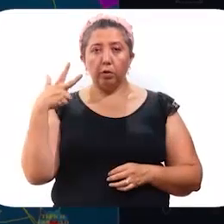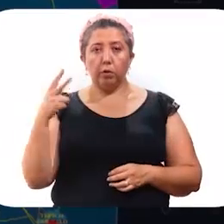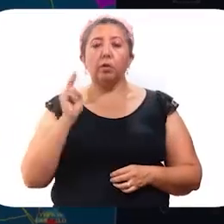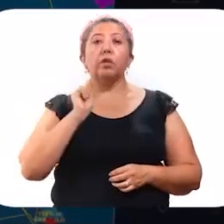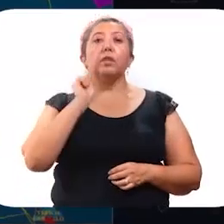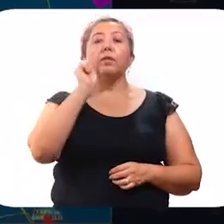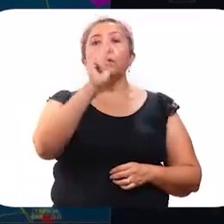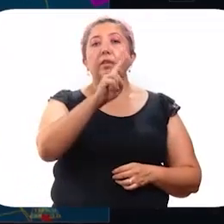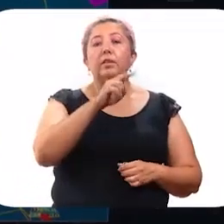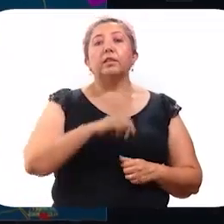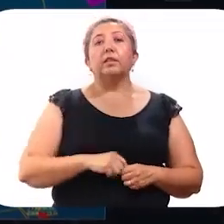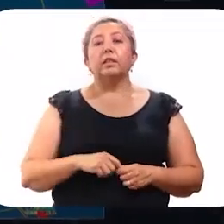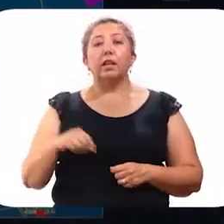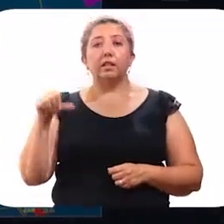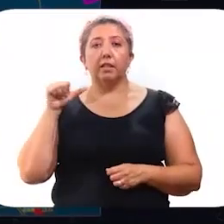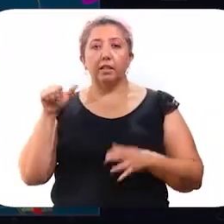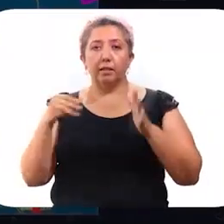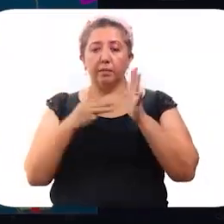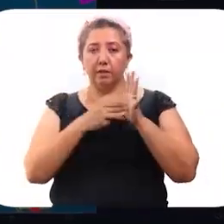17.648 en la zona norte,